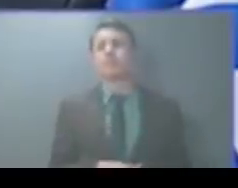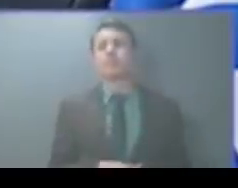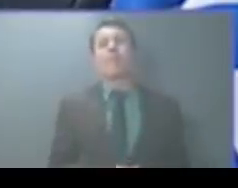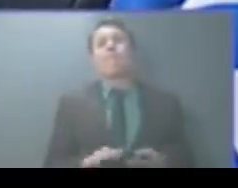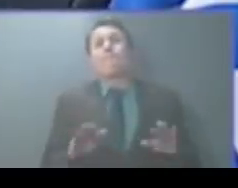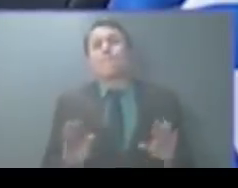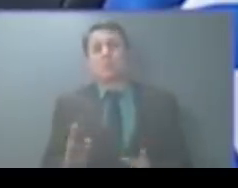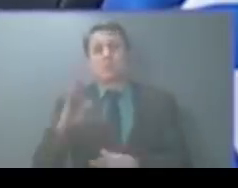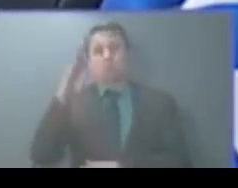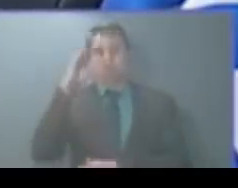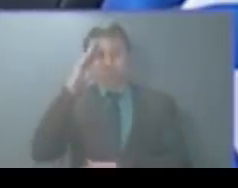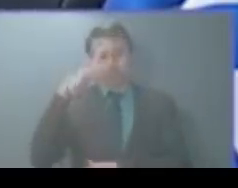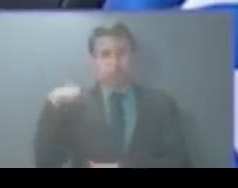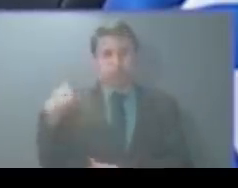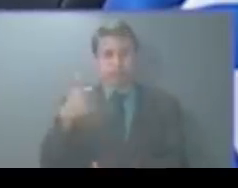Pero la Fuerza Armada